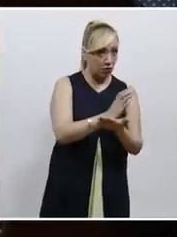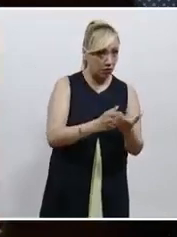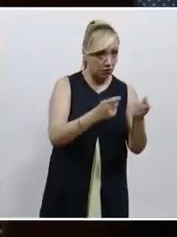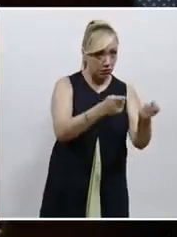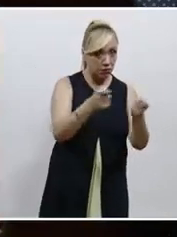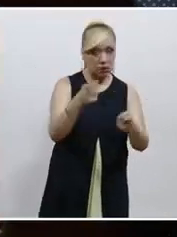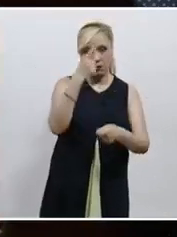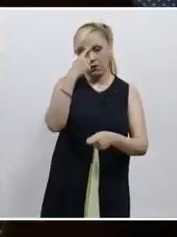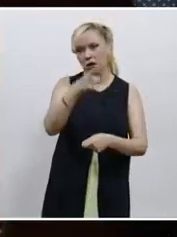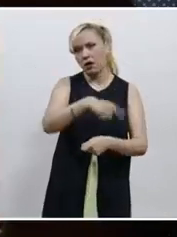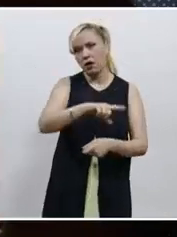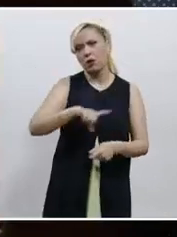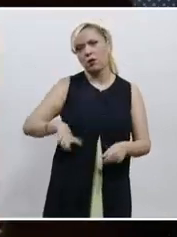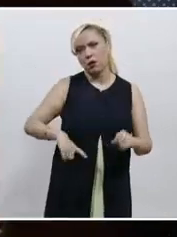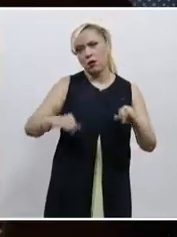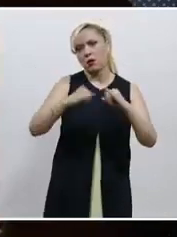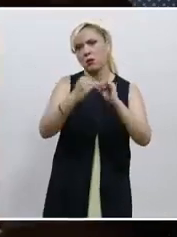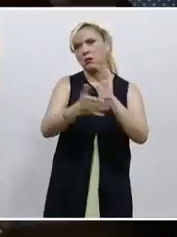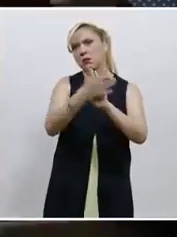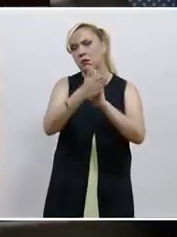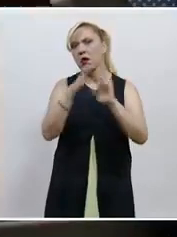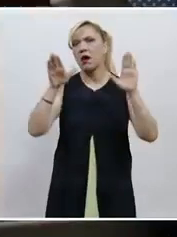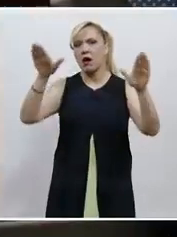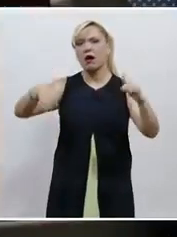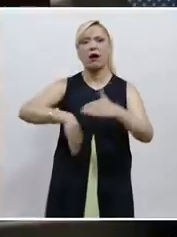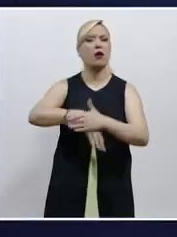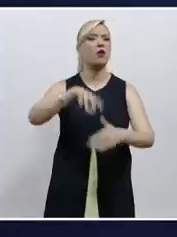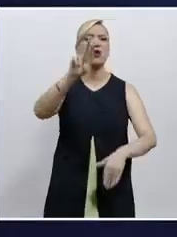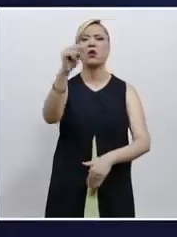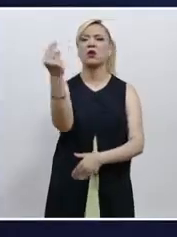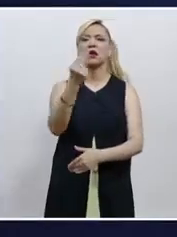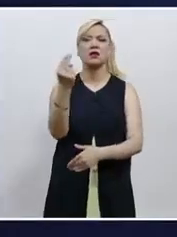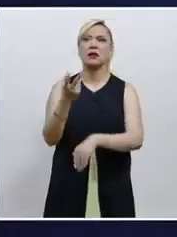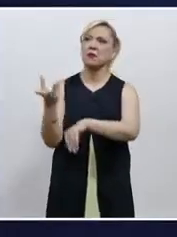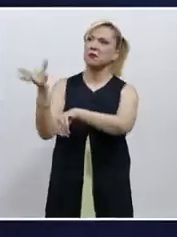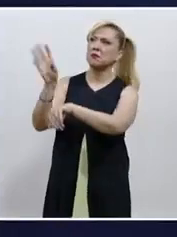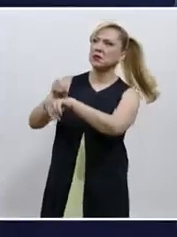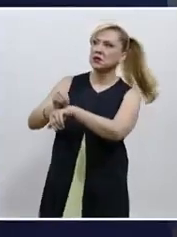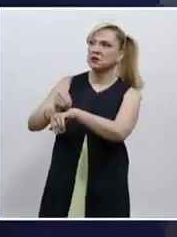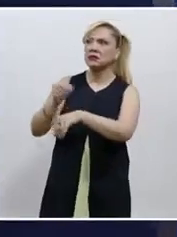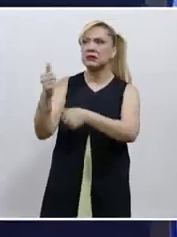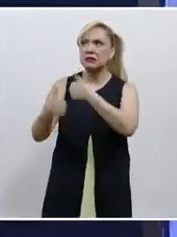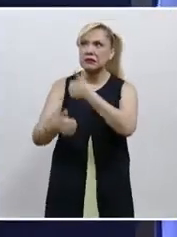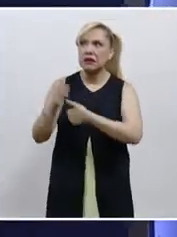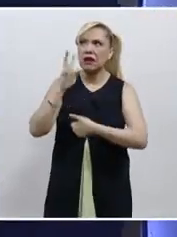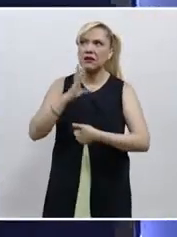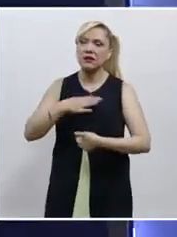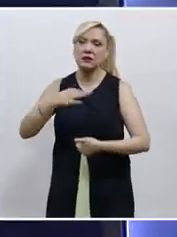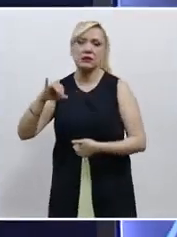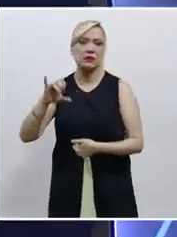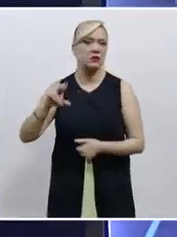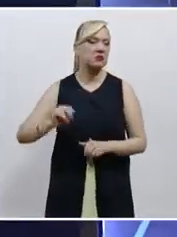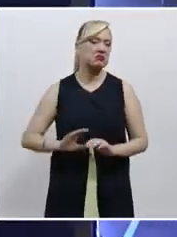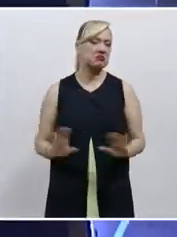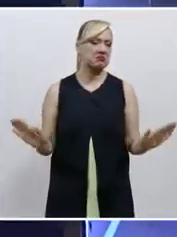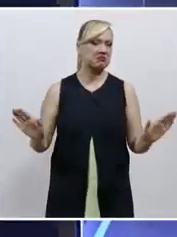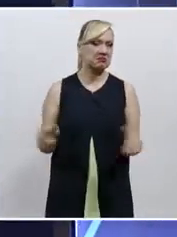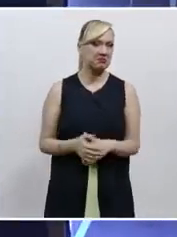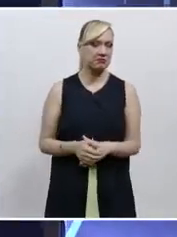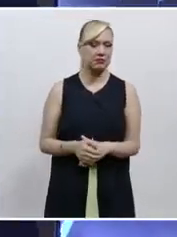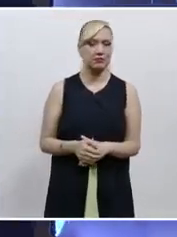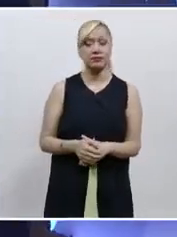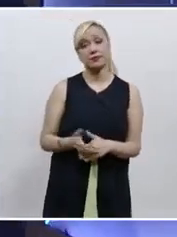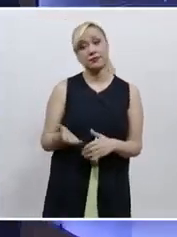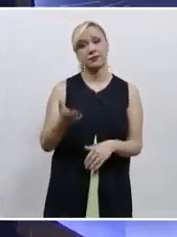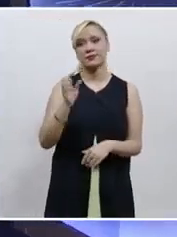públicas puedan operar y construir aeropuertos sin licitación. Son 9 de la mañana con 21 minutos. Es momento de hacer una pausa,